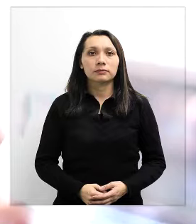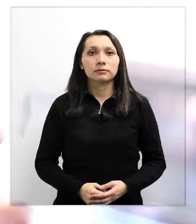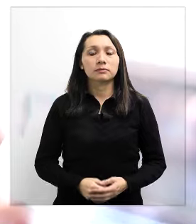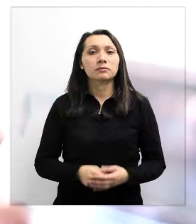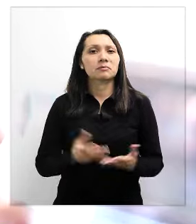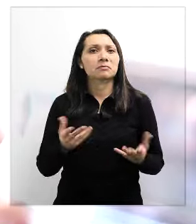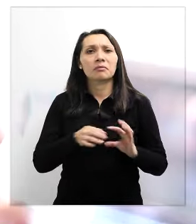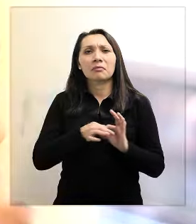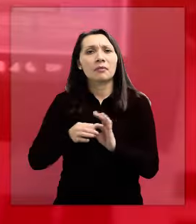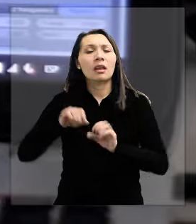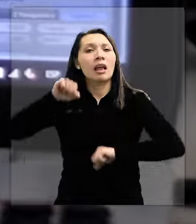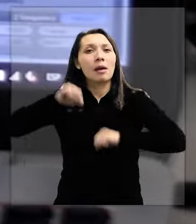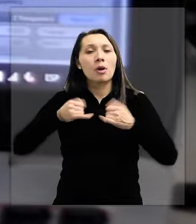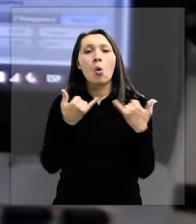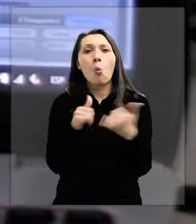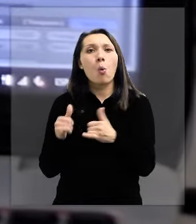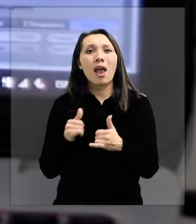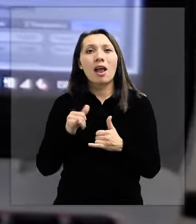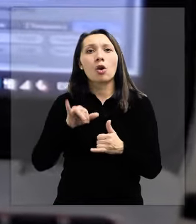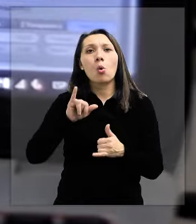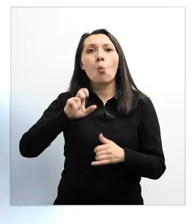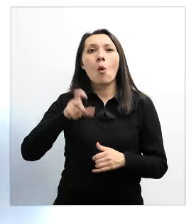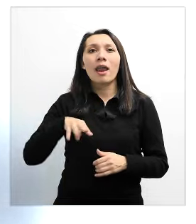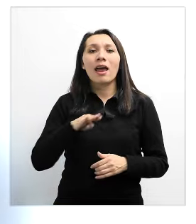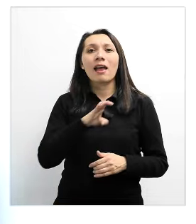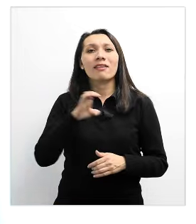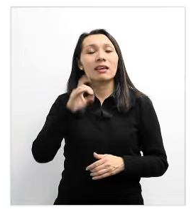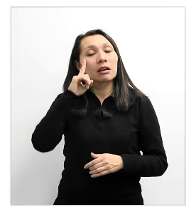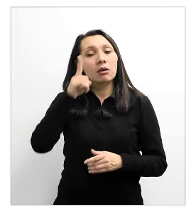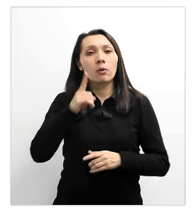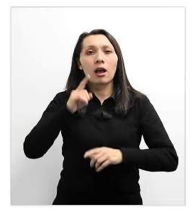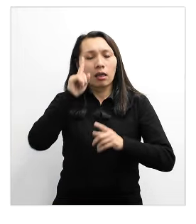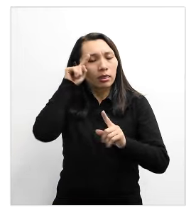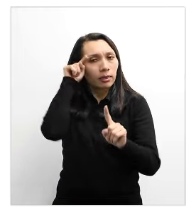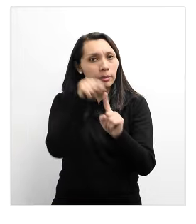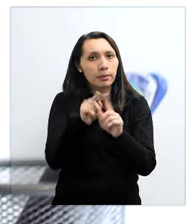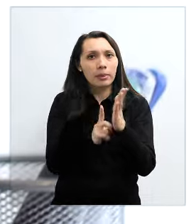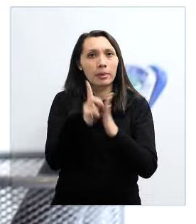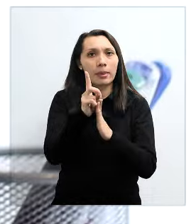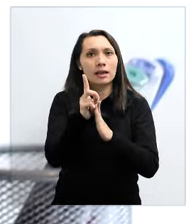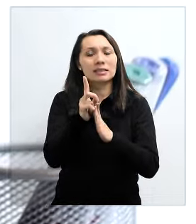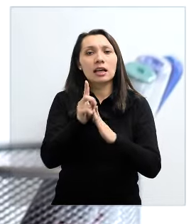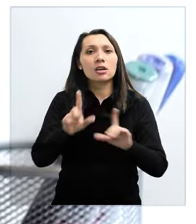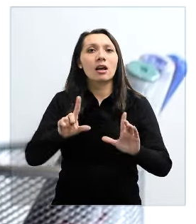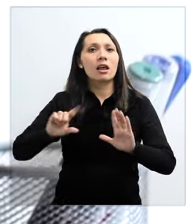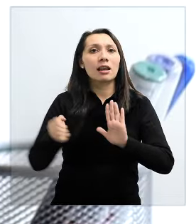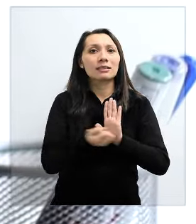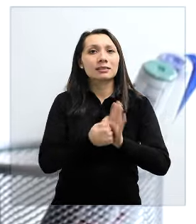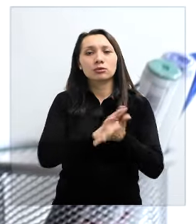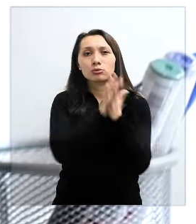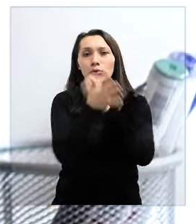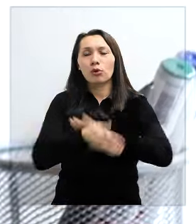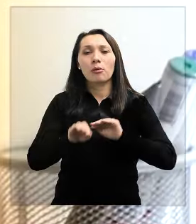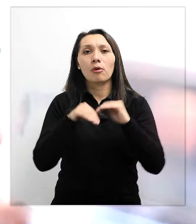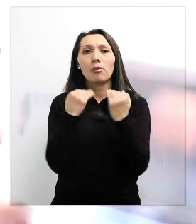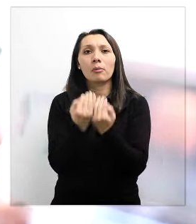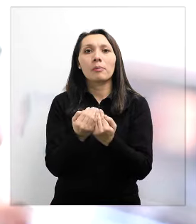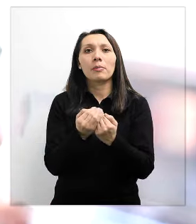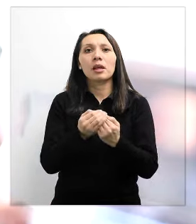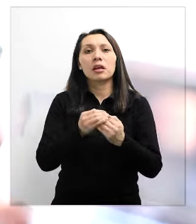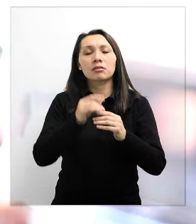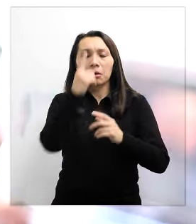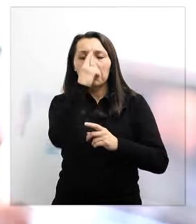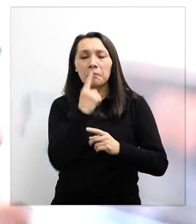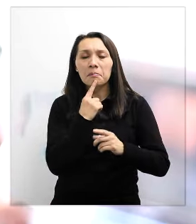Iguanavi es una empresa de videojuegos. Somos videojuegos y también nos especializamos en desarrollo de licencia completa, desde el desarrollo de